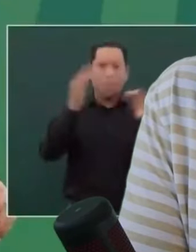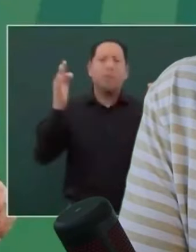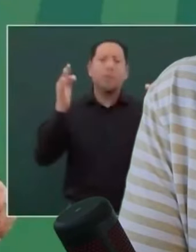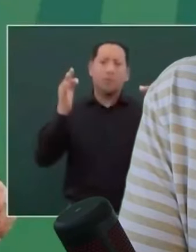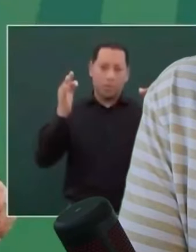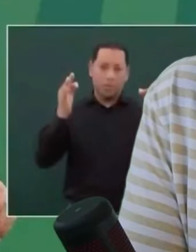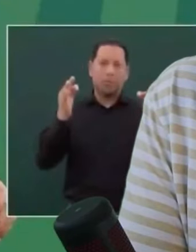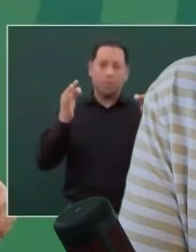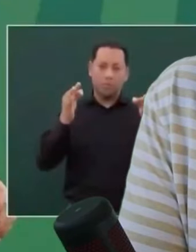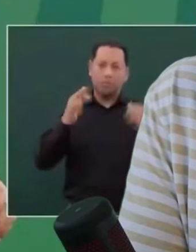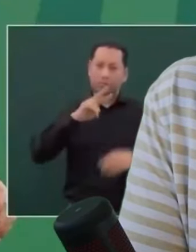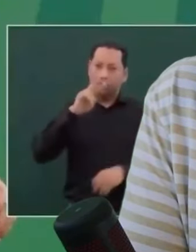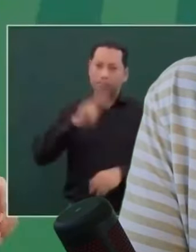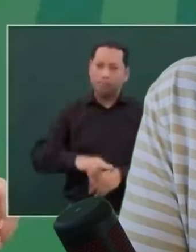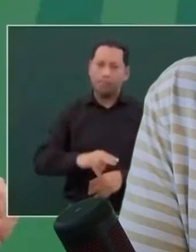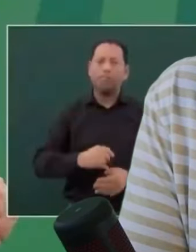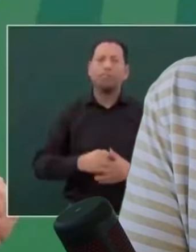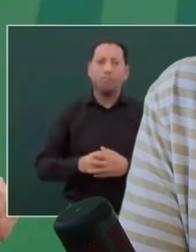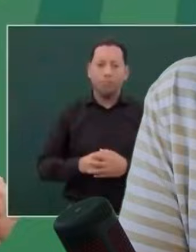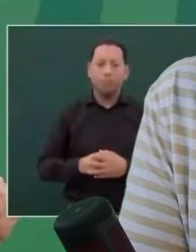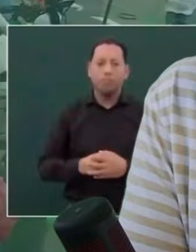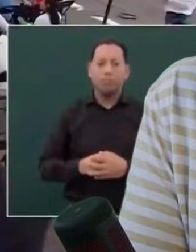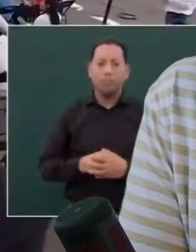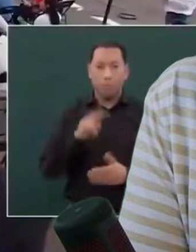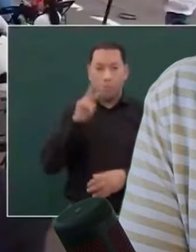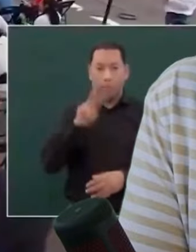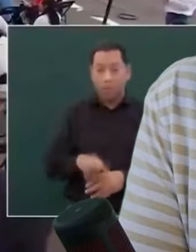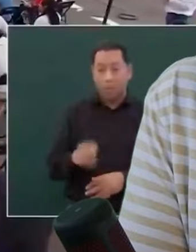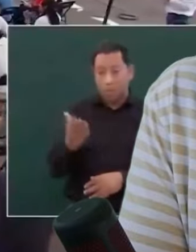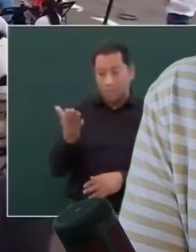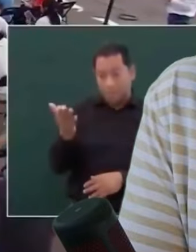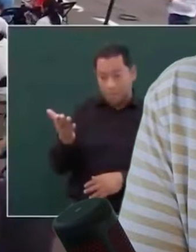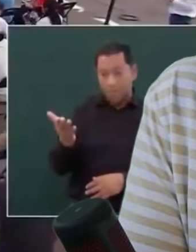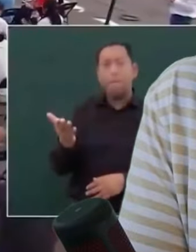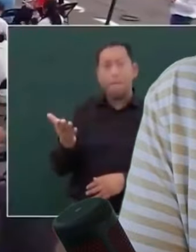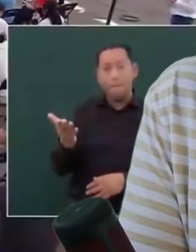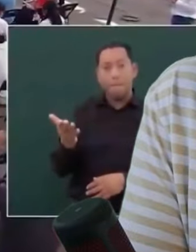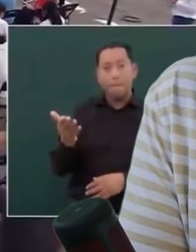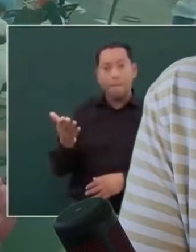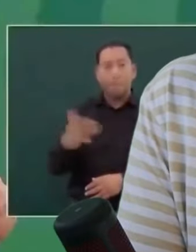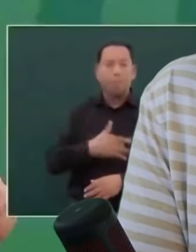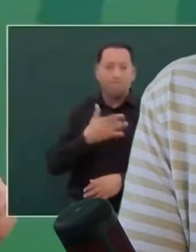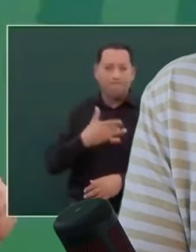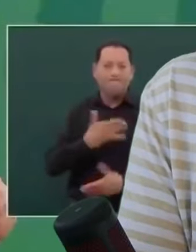decaro muy bien presidente es que sí